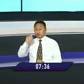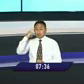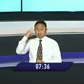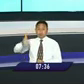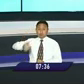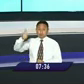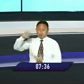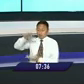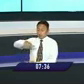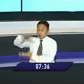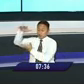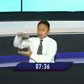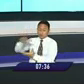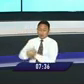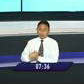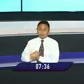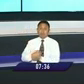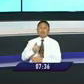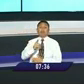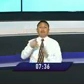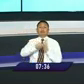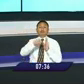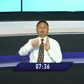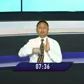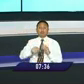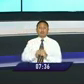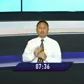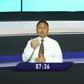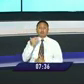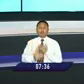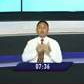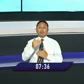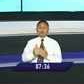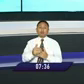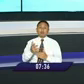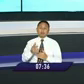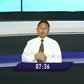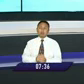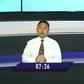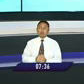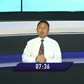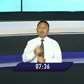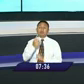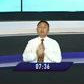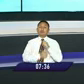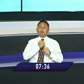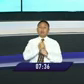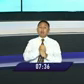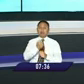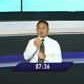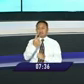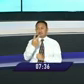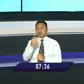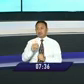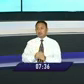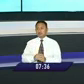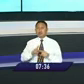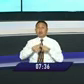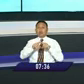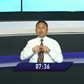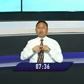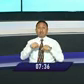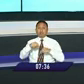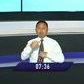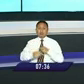arcas fiscales del Estado. Según expertos, el proceso legal podría tomar varios años dependiendo de la agilidad con la que se